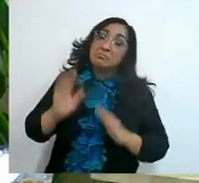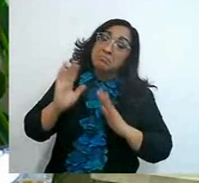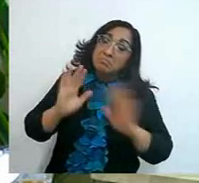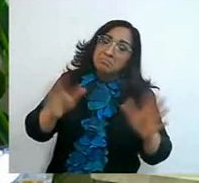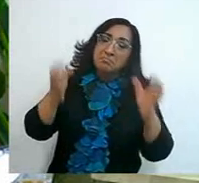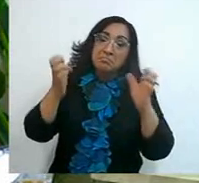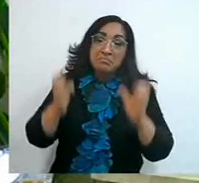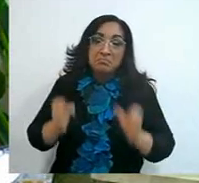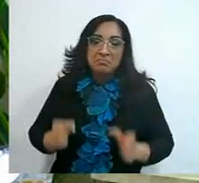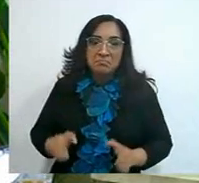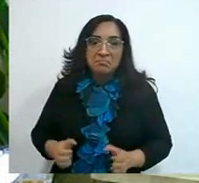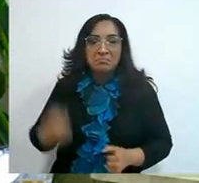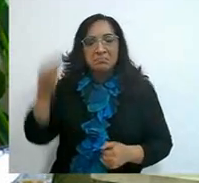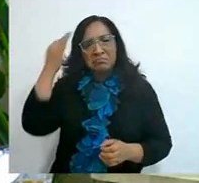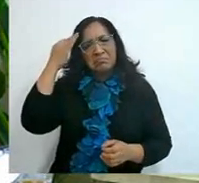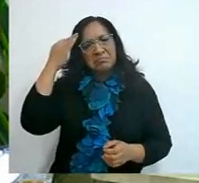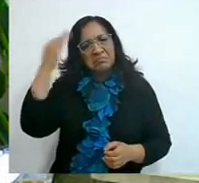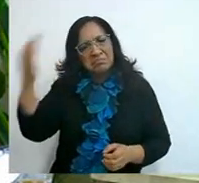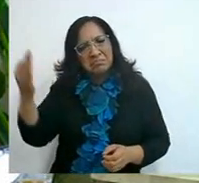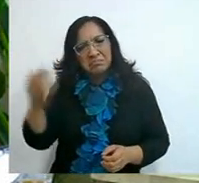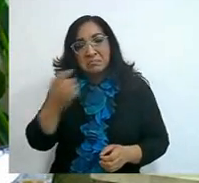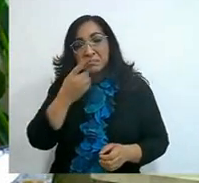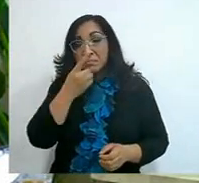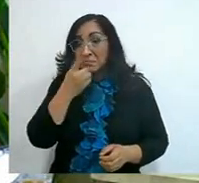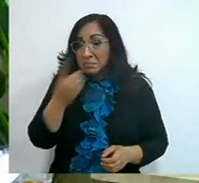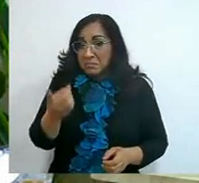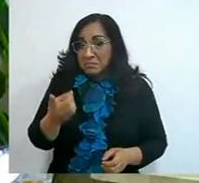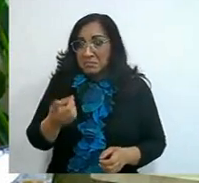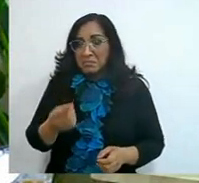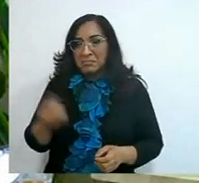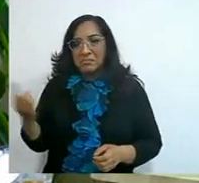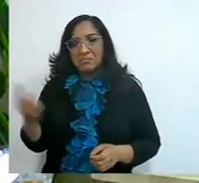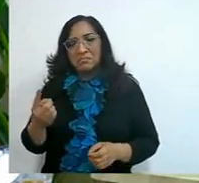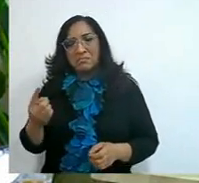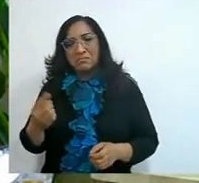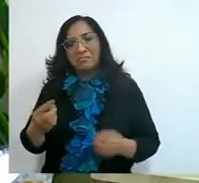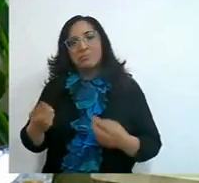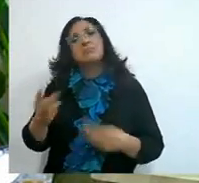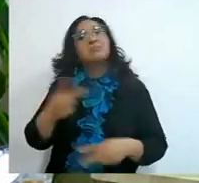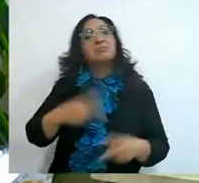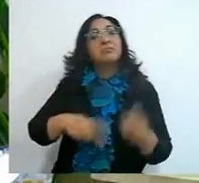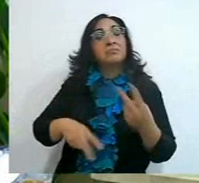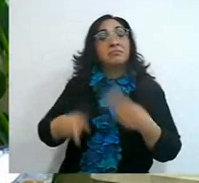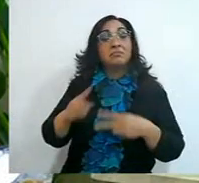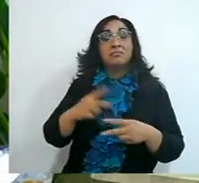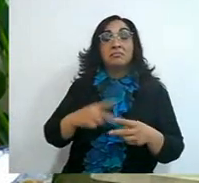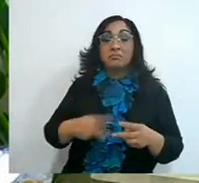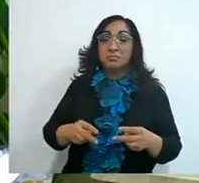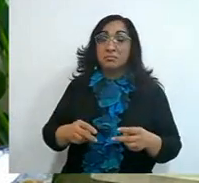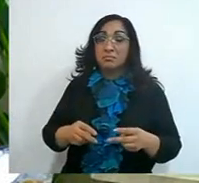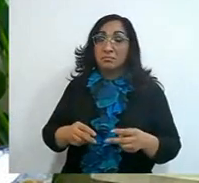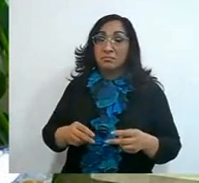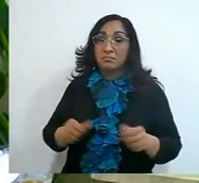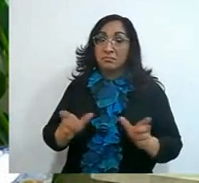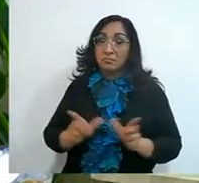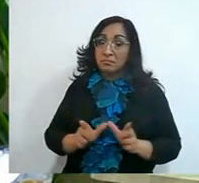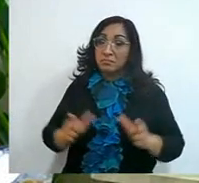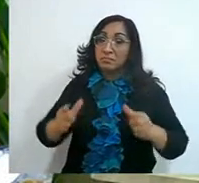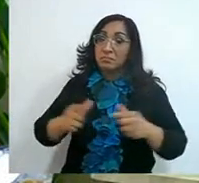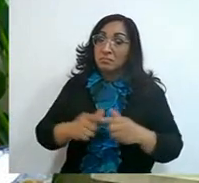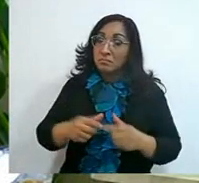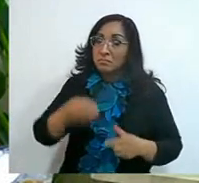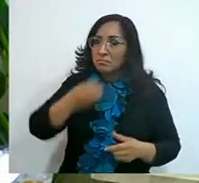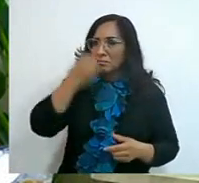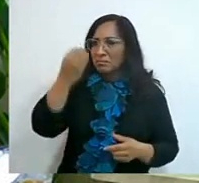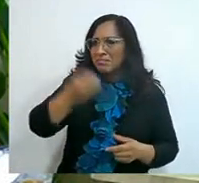está ella un tiempo y de repente le dicen que vaya, está en un grupo de oración y le dicen a